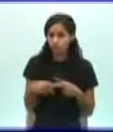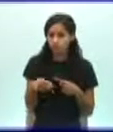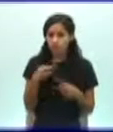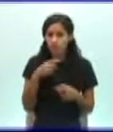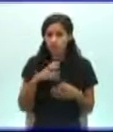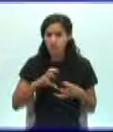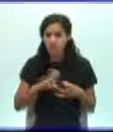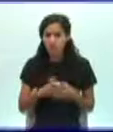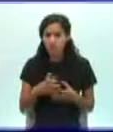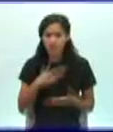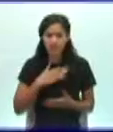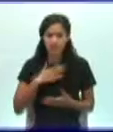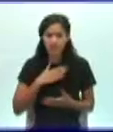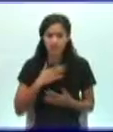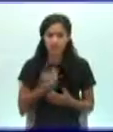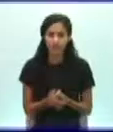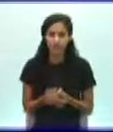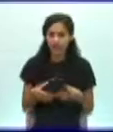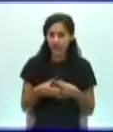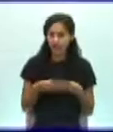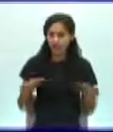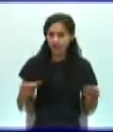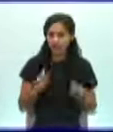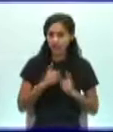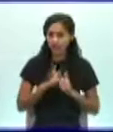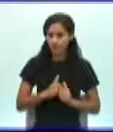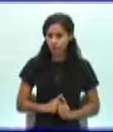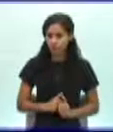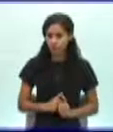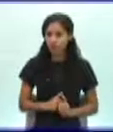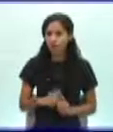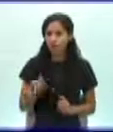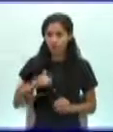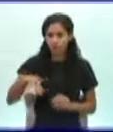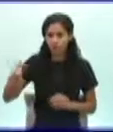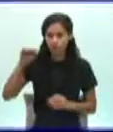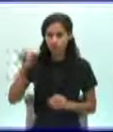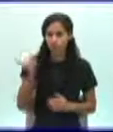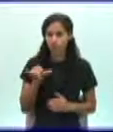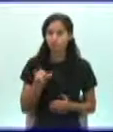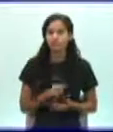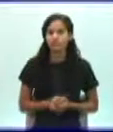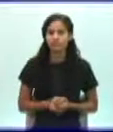de pertenencia a la tierra donde nacía y crecía.